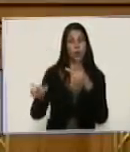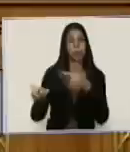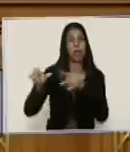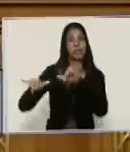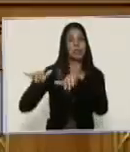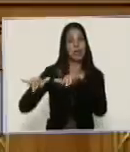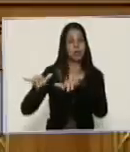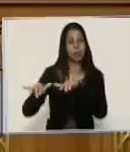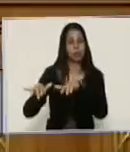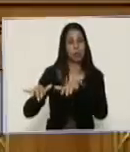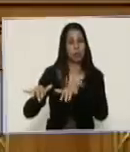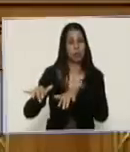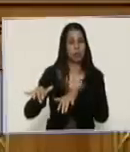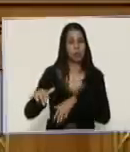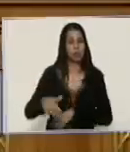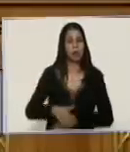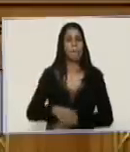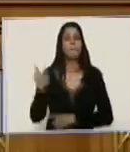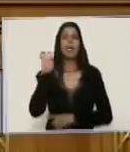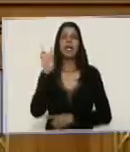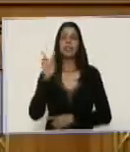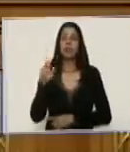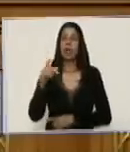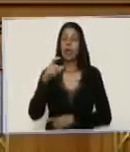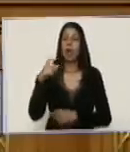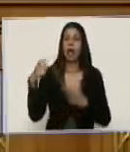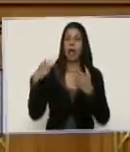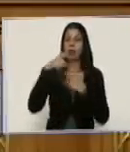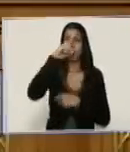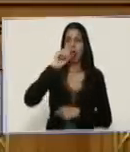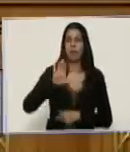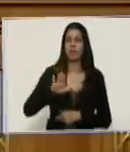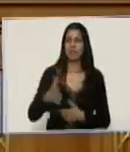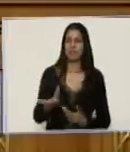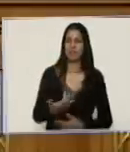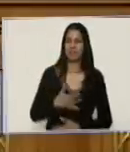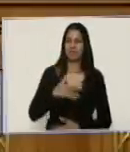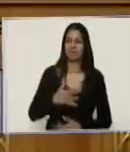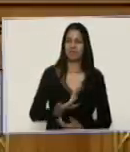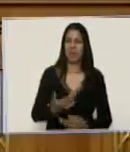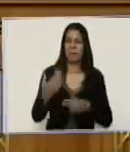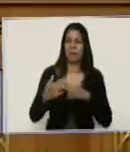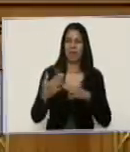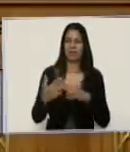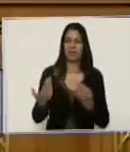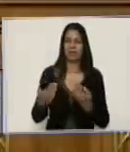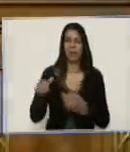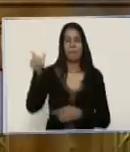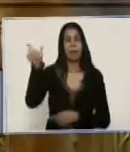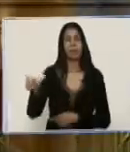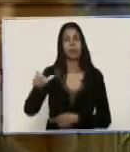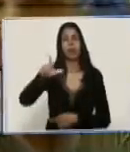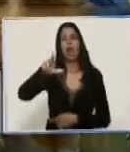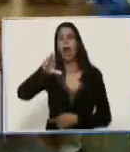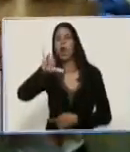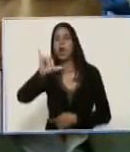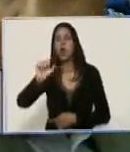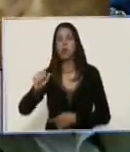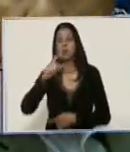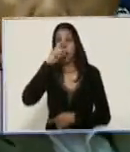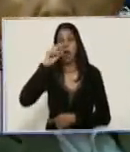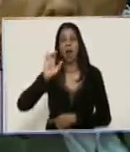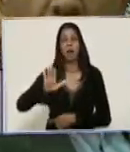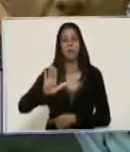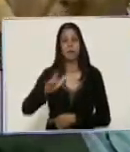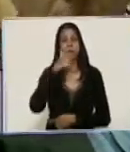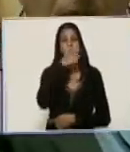hacerlo como ellos nos lo decían, que Venezuela era una amenaza para hoy Estados Unidos. Hoy Luis Almagro es una amenaza para el pueblo venezolano y para los pueblos